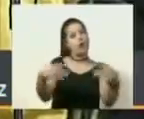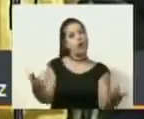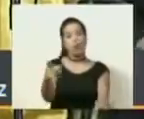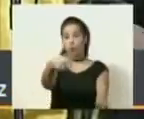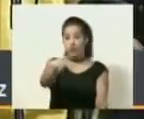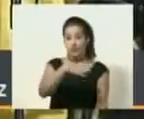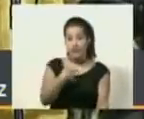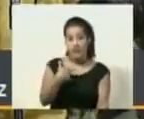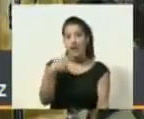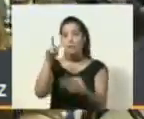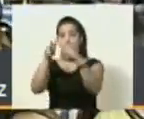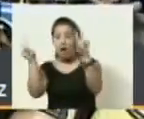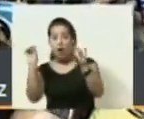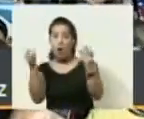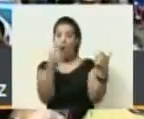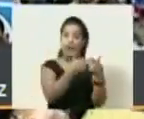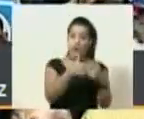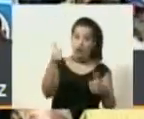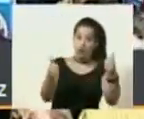ustedes? ¿Paz o guerra?